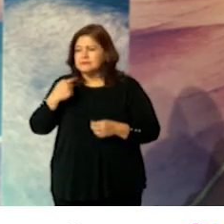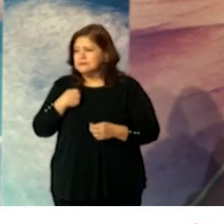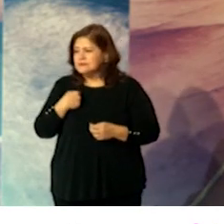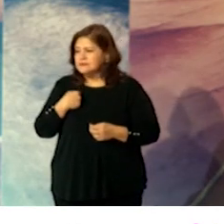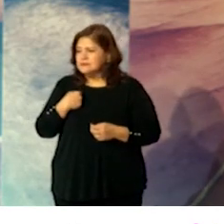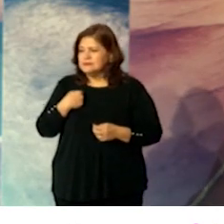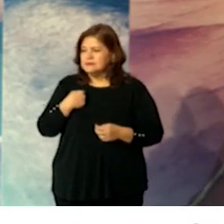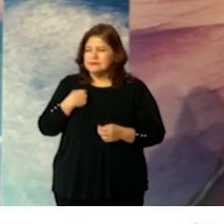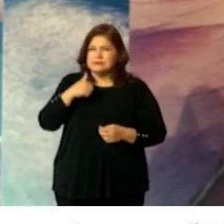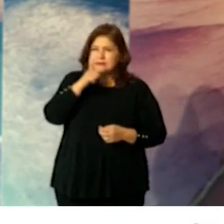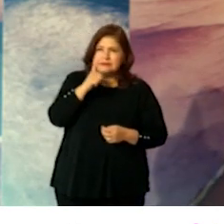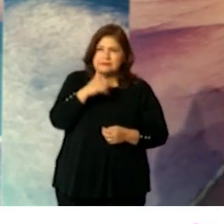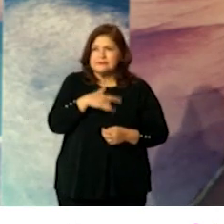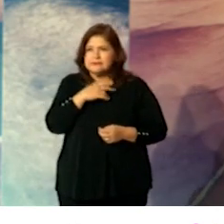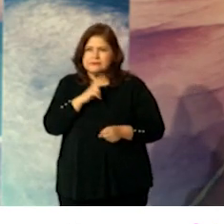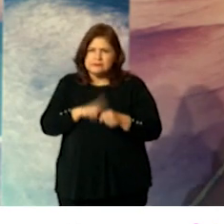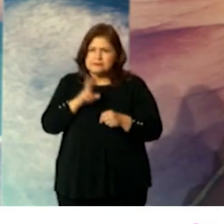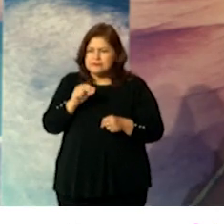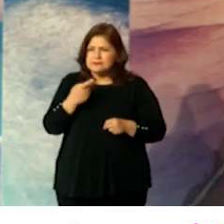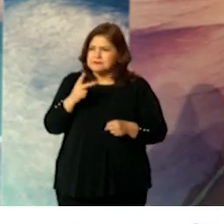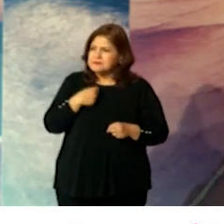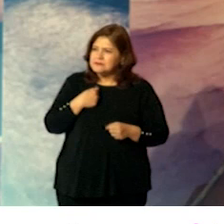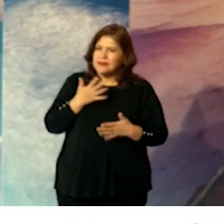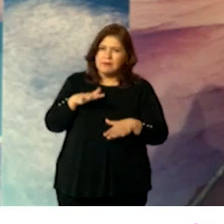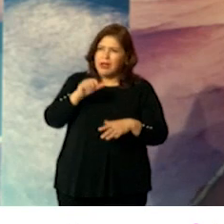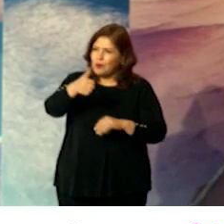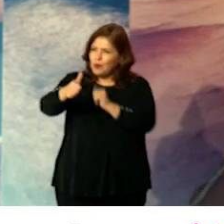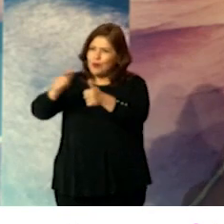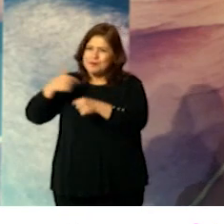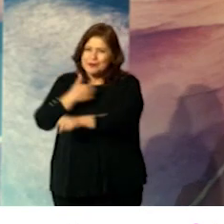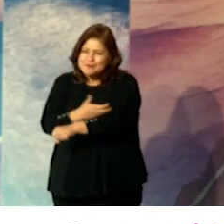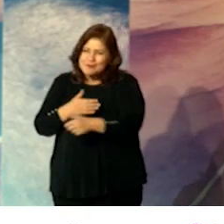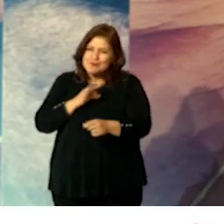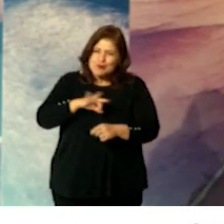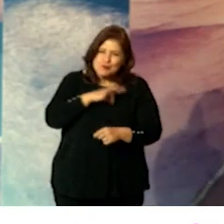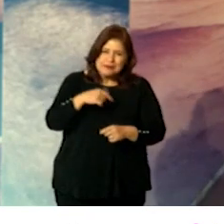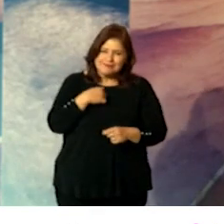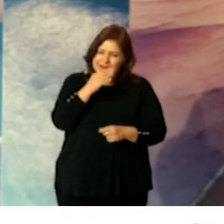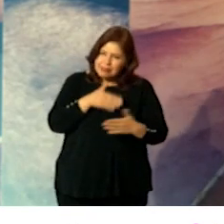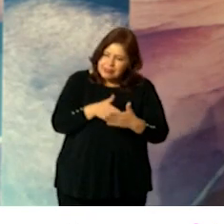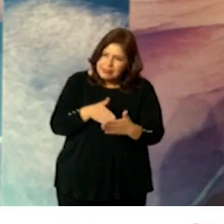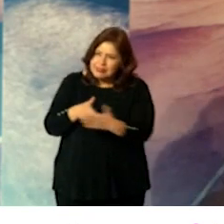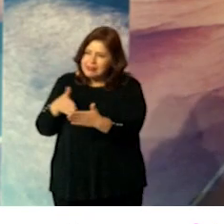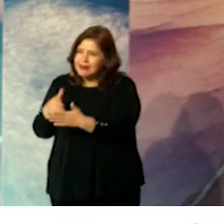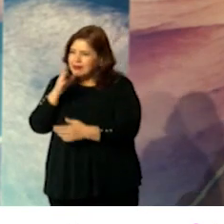más normal, pero hacer cosas que algunas veces yo no podía, que a mis compañeros o la gente que estaba en mi entorno sí podía,